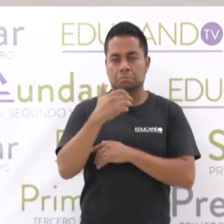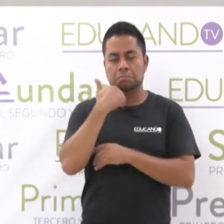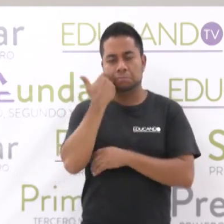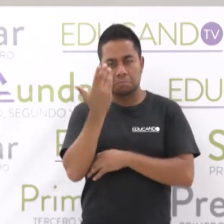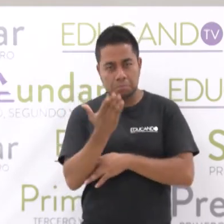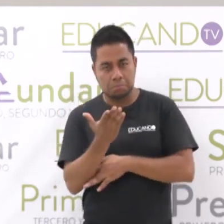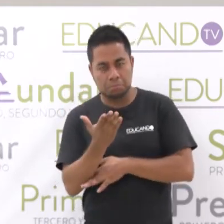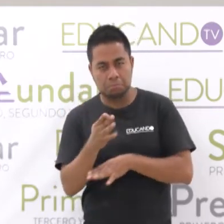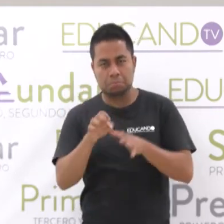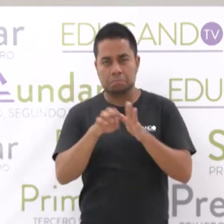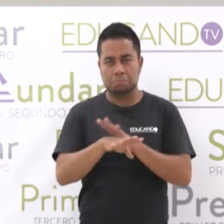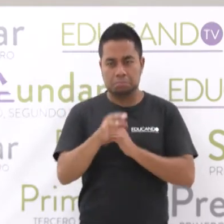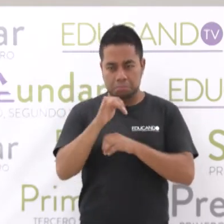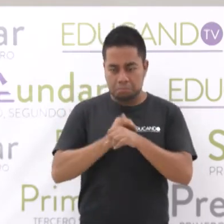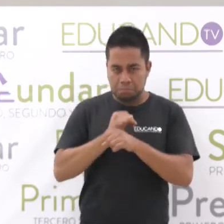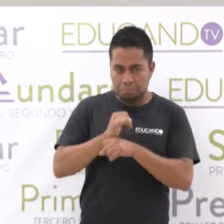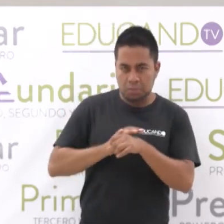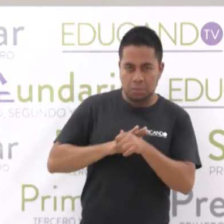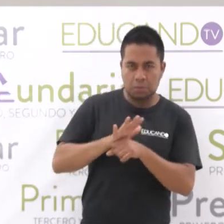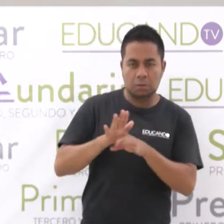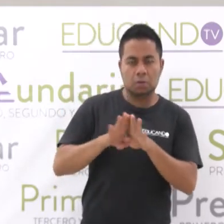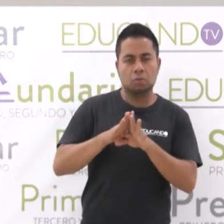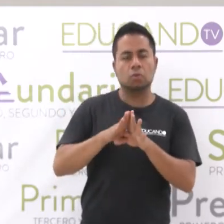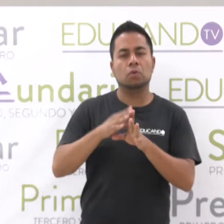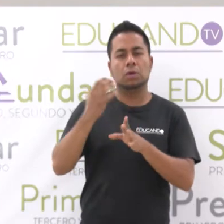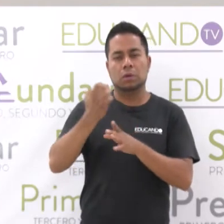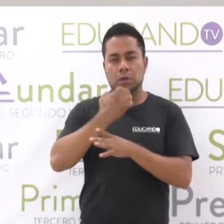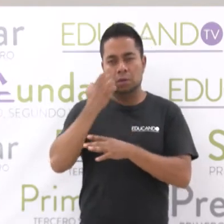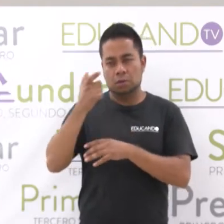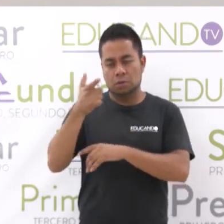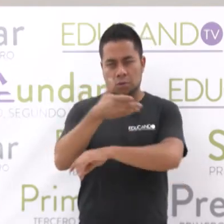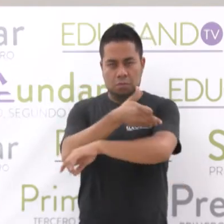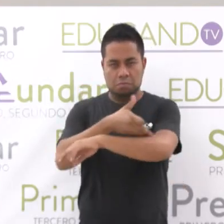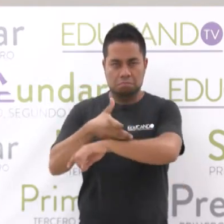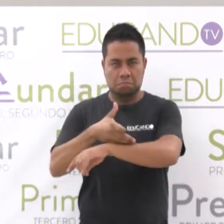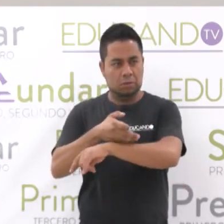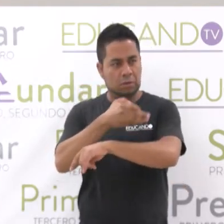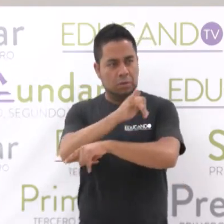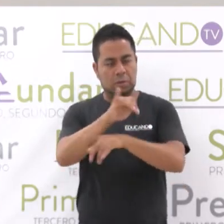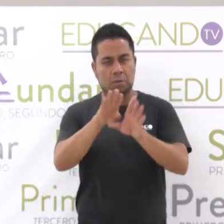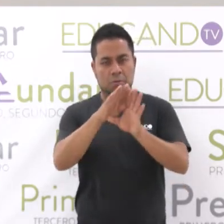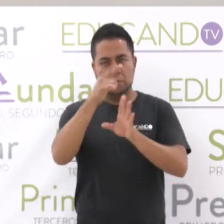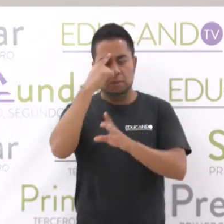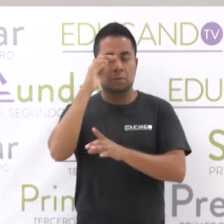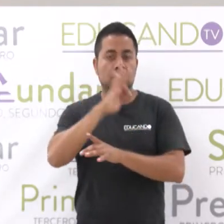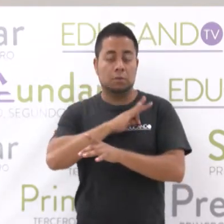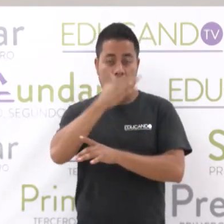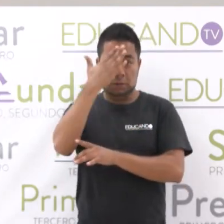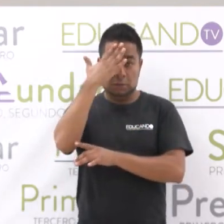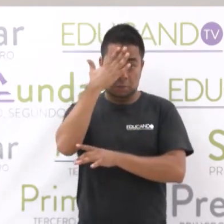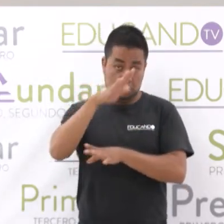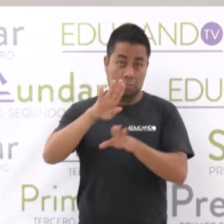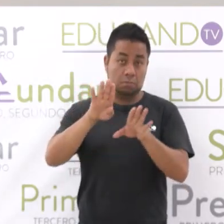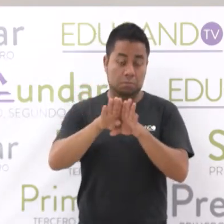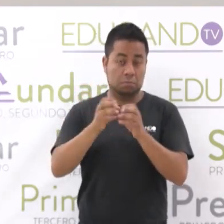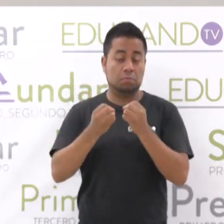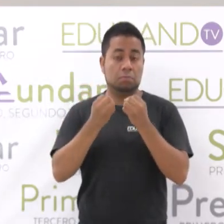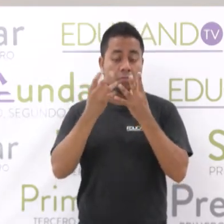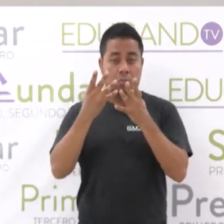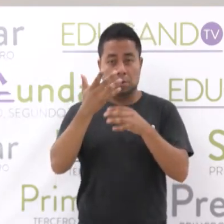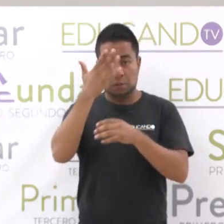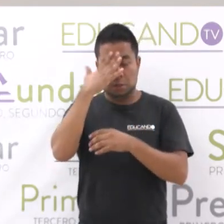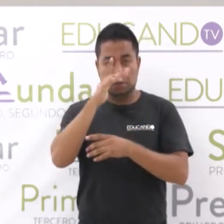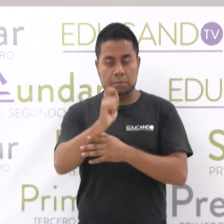averiguar cuál es el grado promedio de escolaridad de su familia, esta es una manera muy fácil de